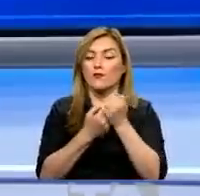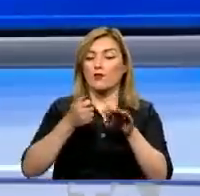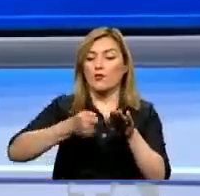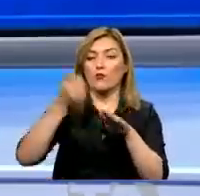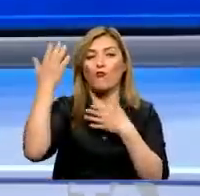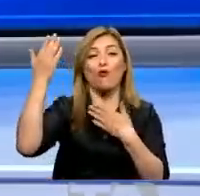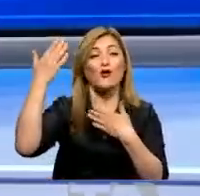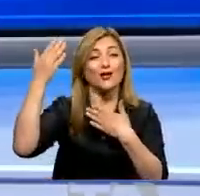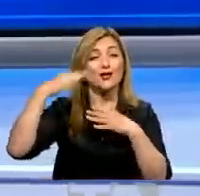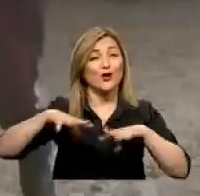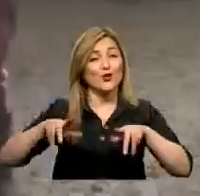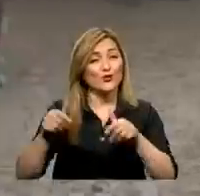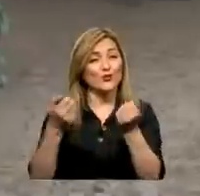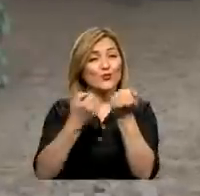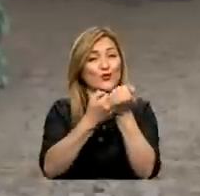y políticos.